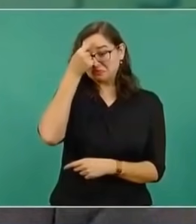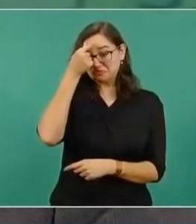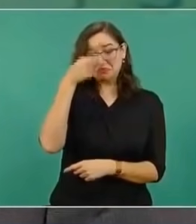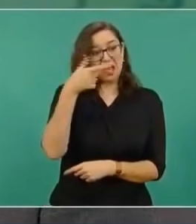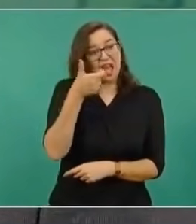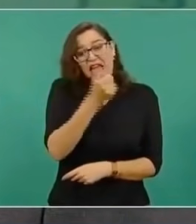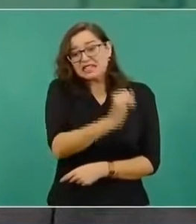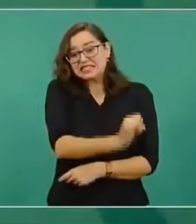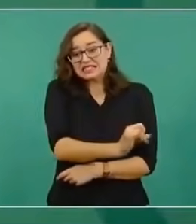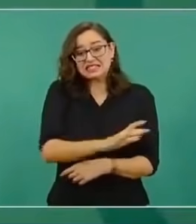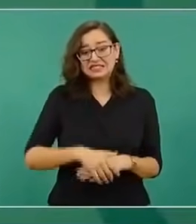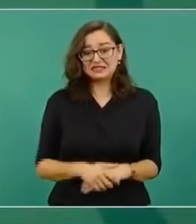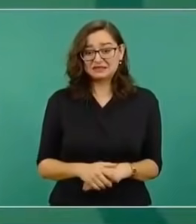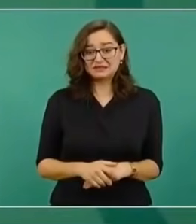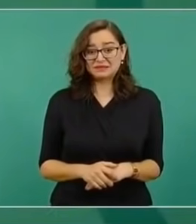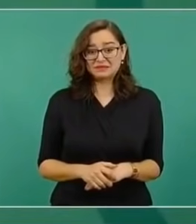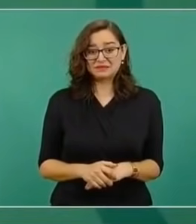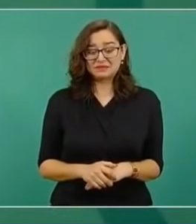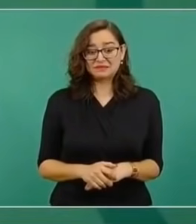Lo que hay que hacer es,